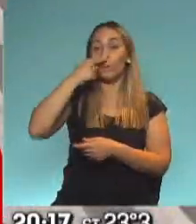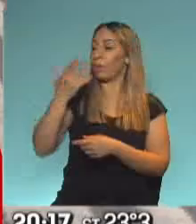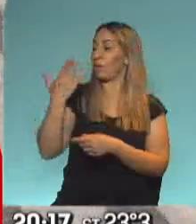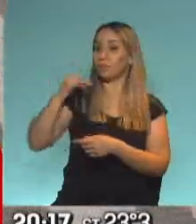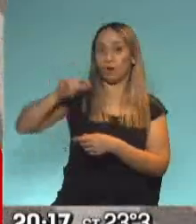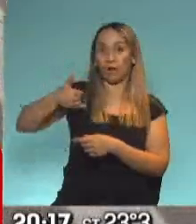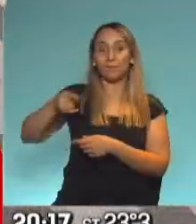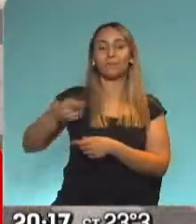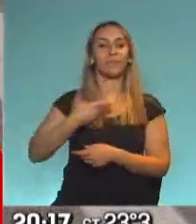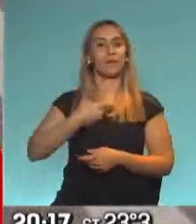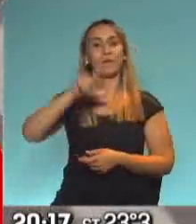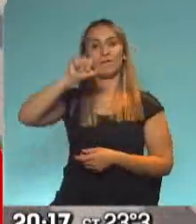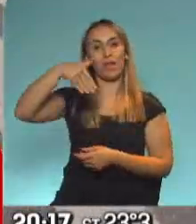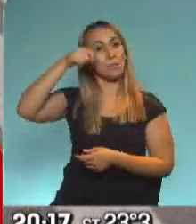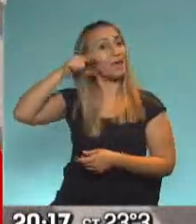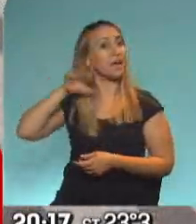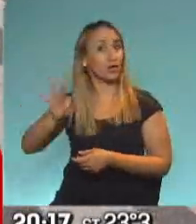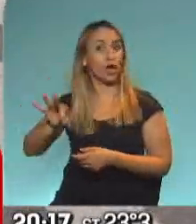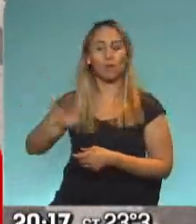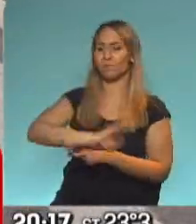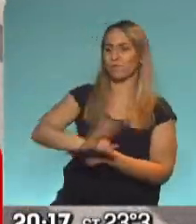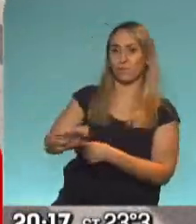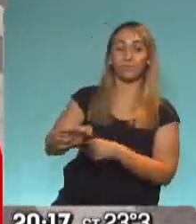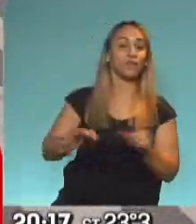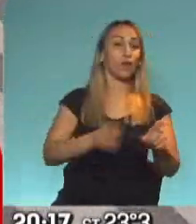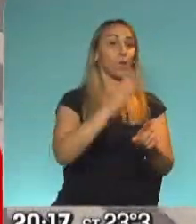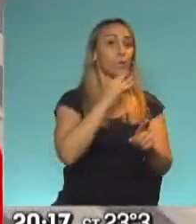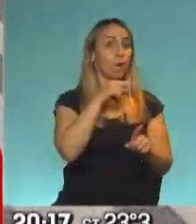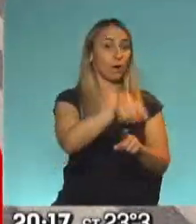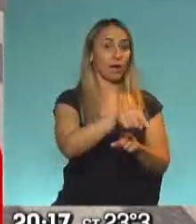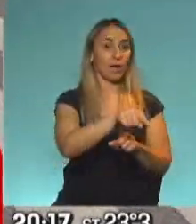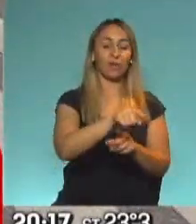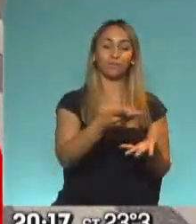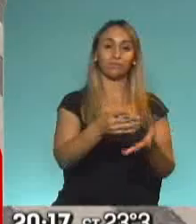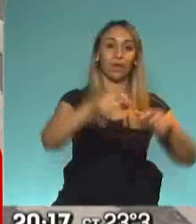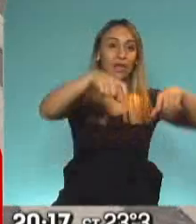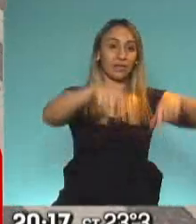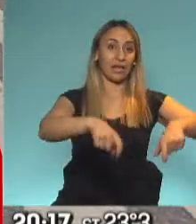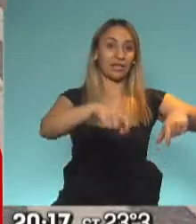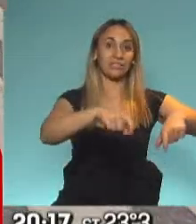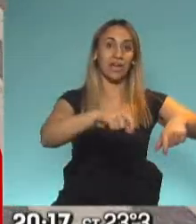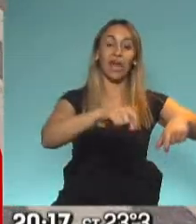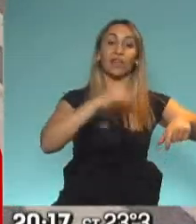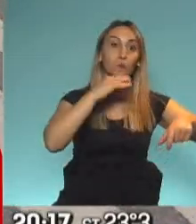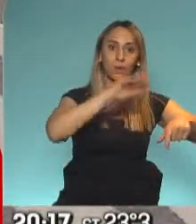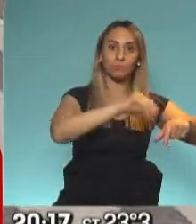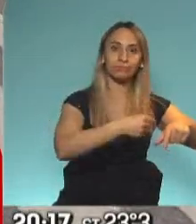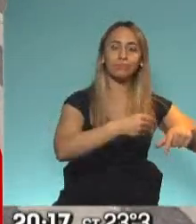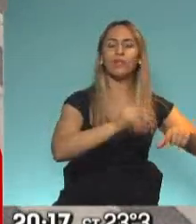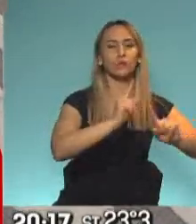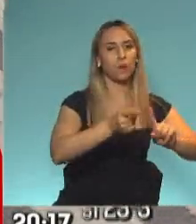América, me estoy refiriendo al Flamengo, mientras que Boca viene de caer en su estadio, pero finalmente pasó a la siguiente